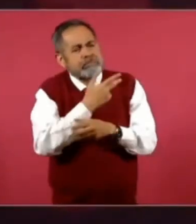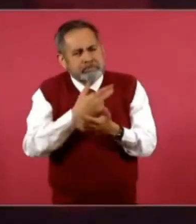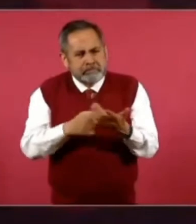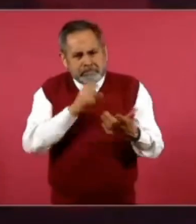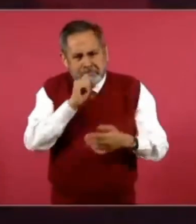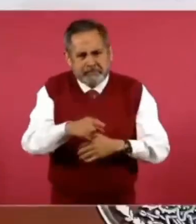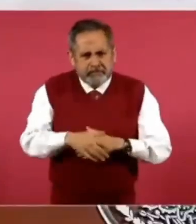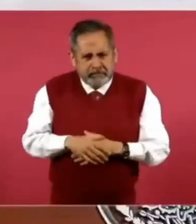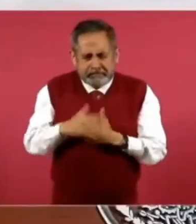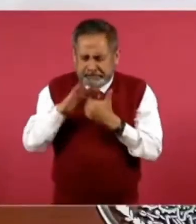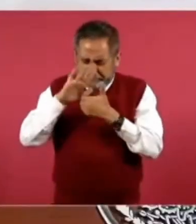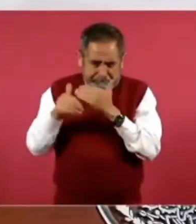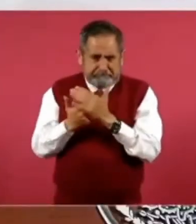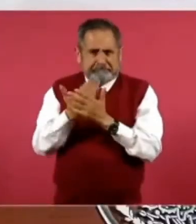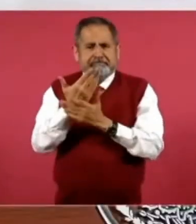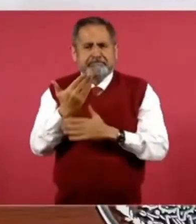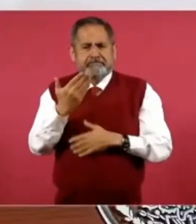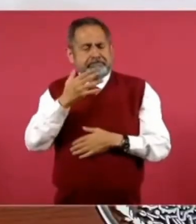en la mañana